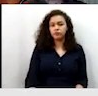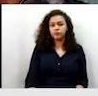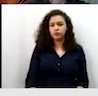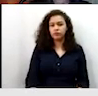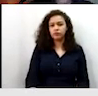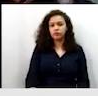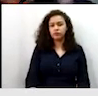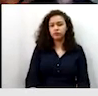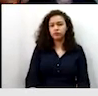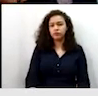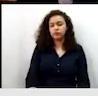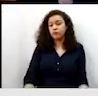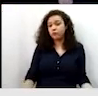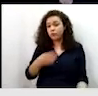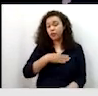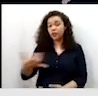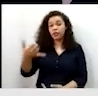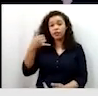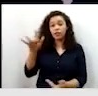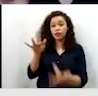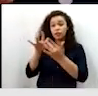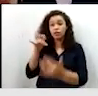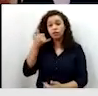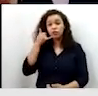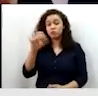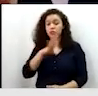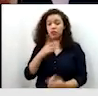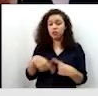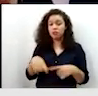Y pues están los teléfonos de contacto.